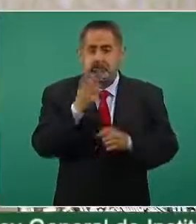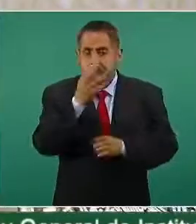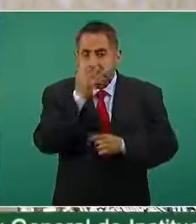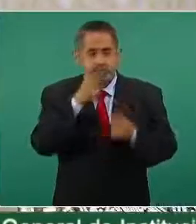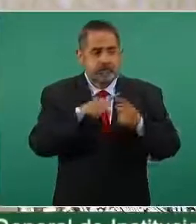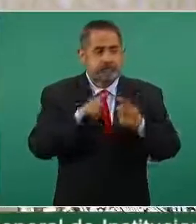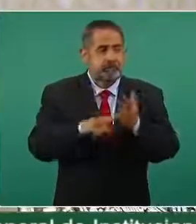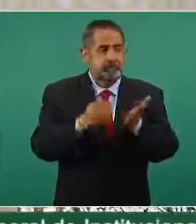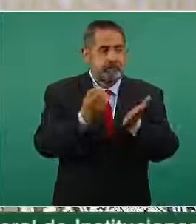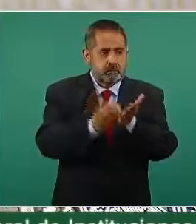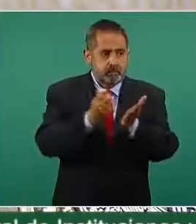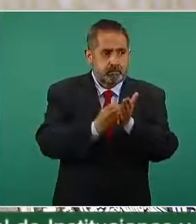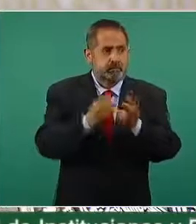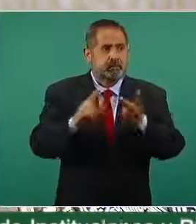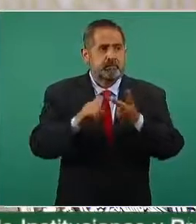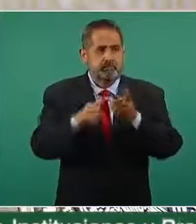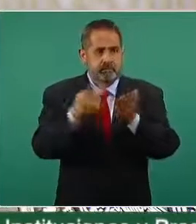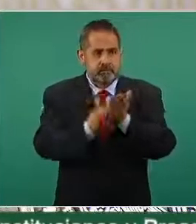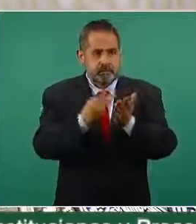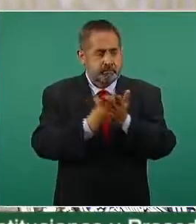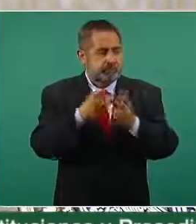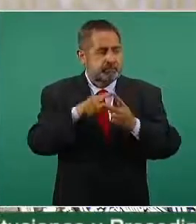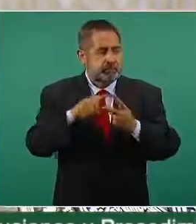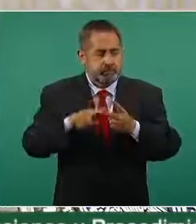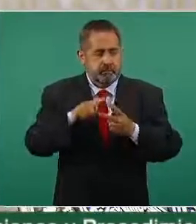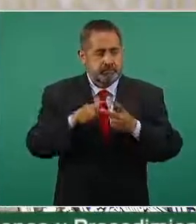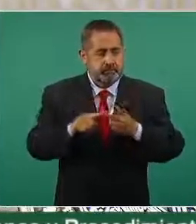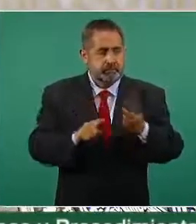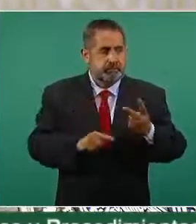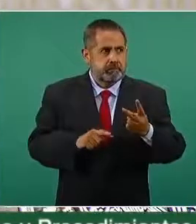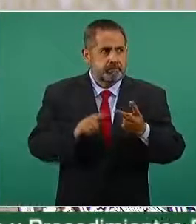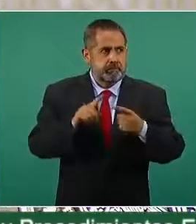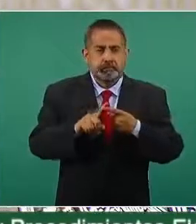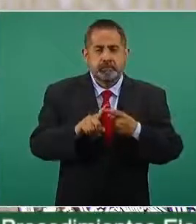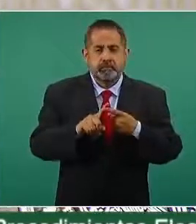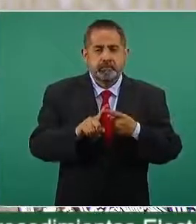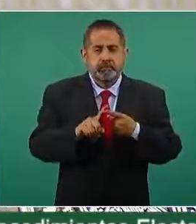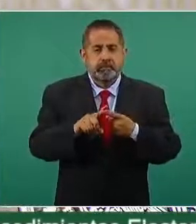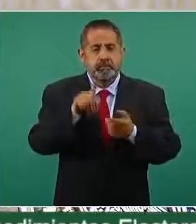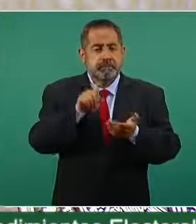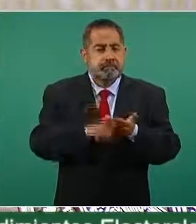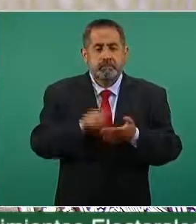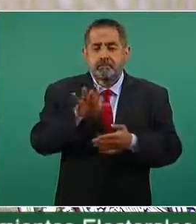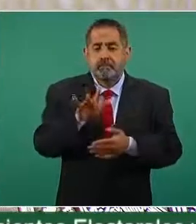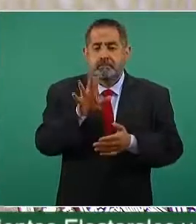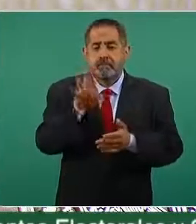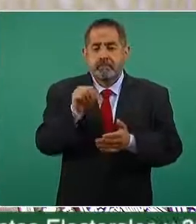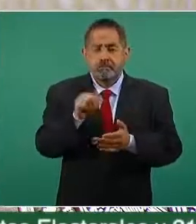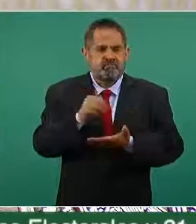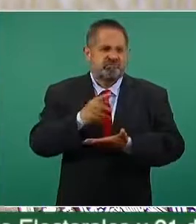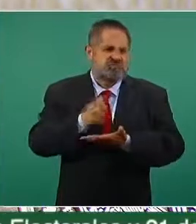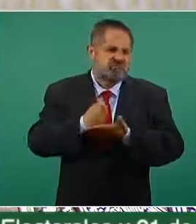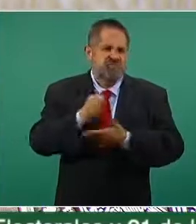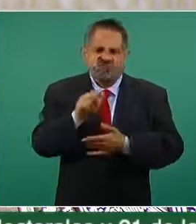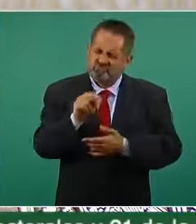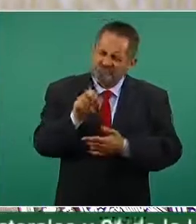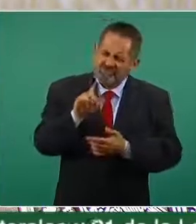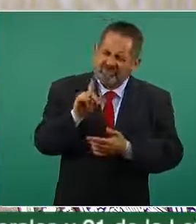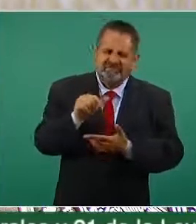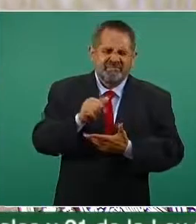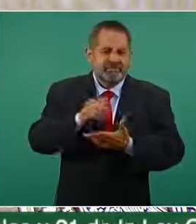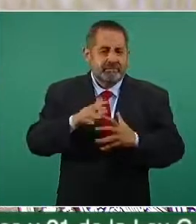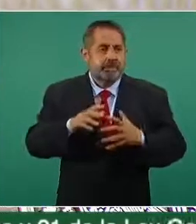minerales, oro y plata. En el caso de oro, más de 1,059 toneladas de oro, que equivale